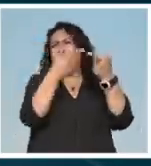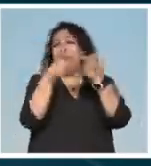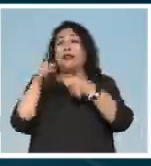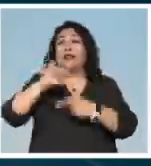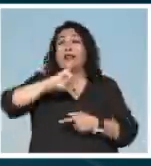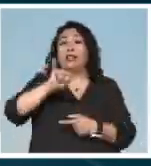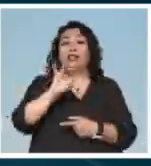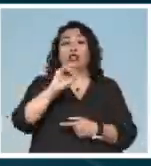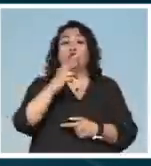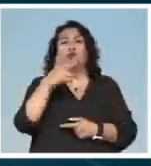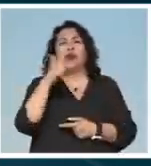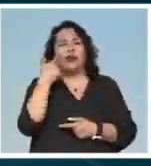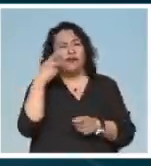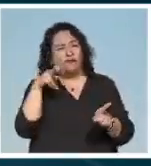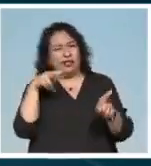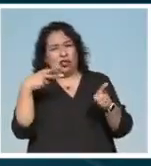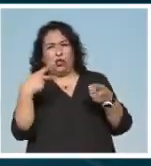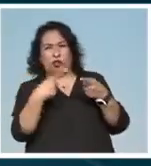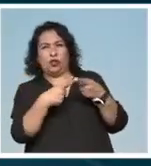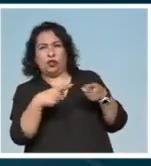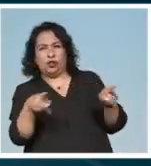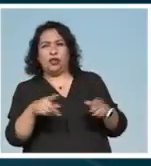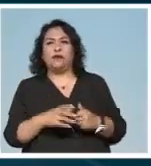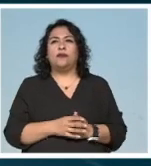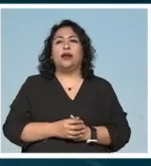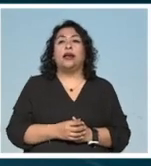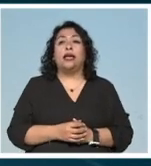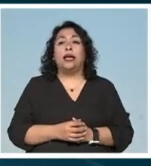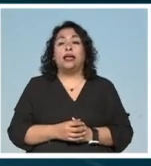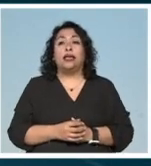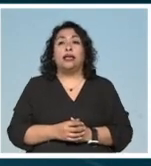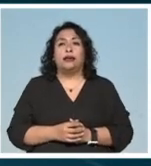Hill procuró darle un enfoque distinto.